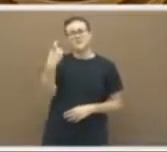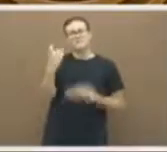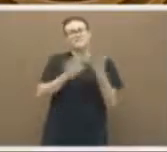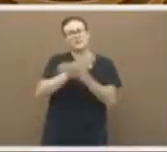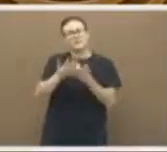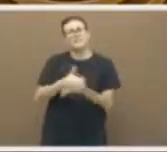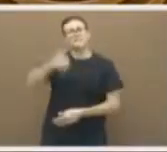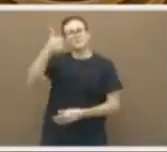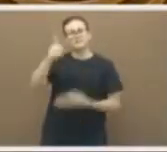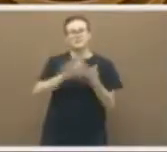para todos. ver el video.